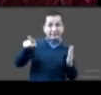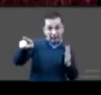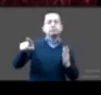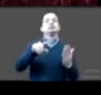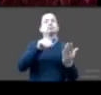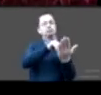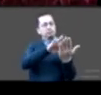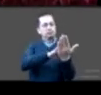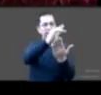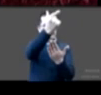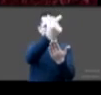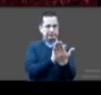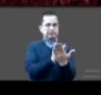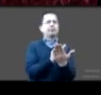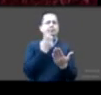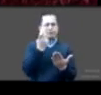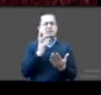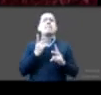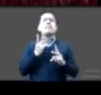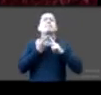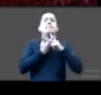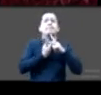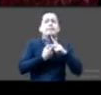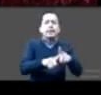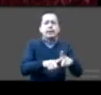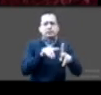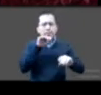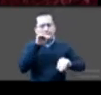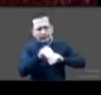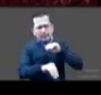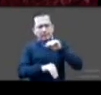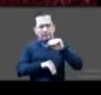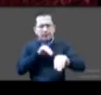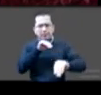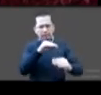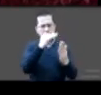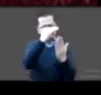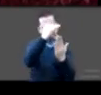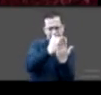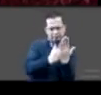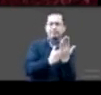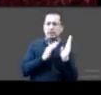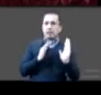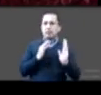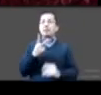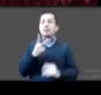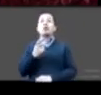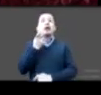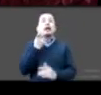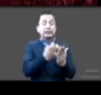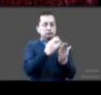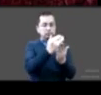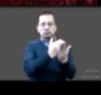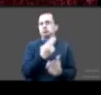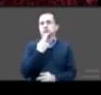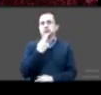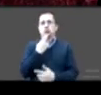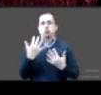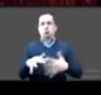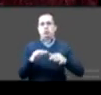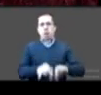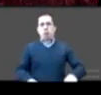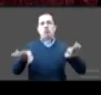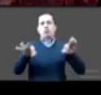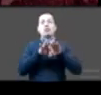tener una herramienta muy importante porque vamos a tener un sistema de